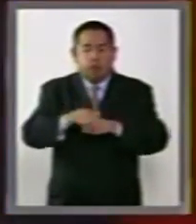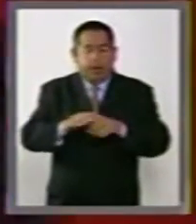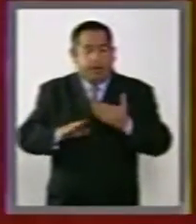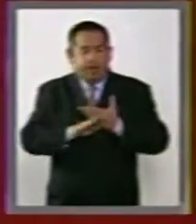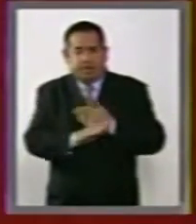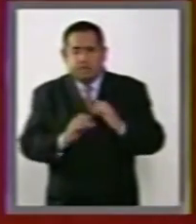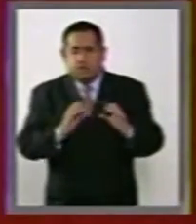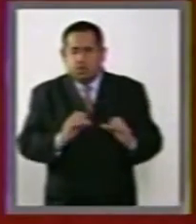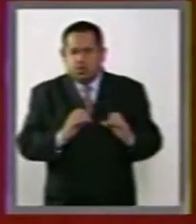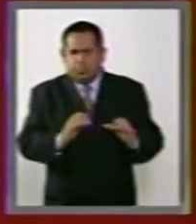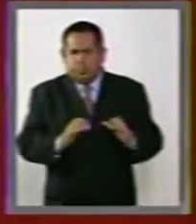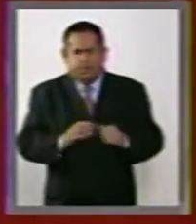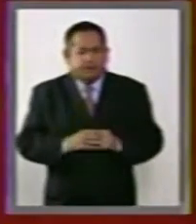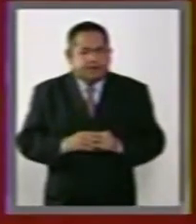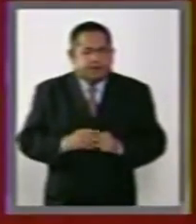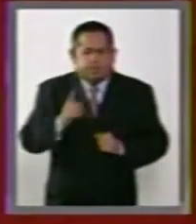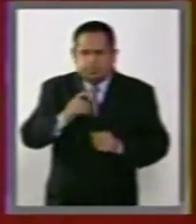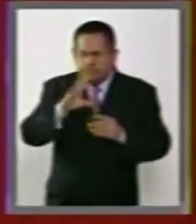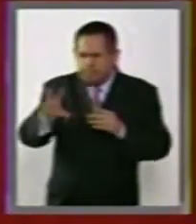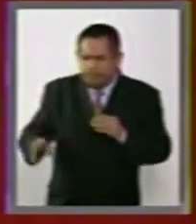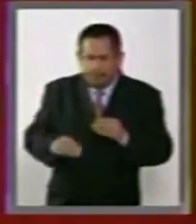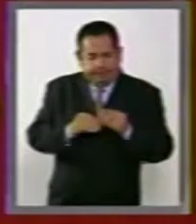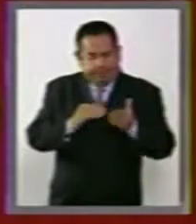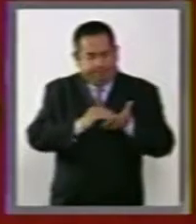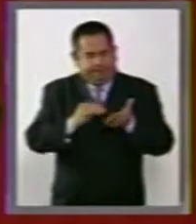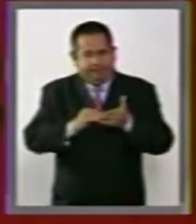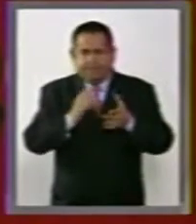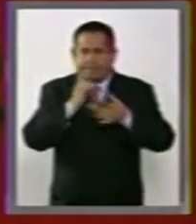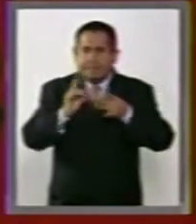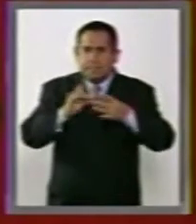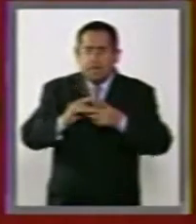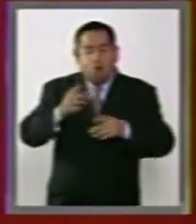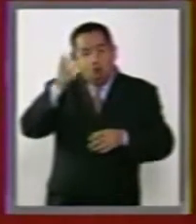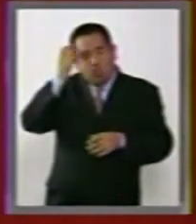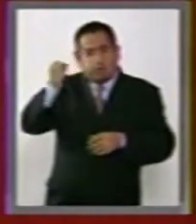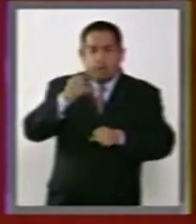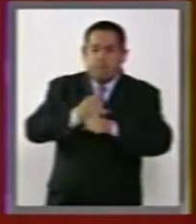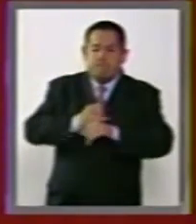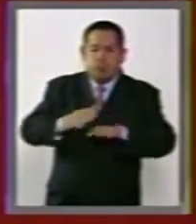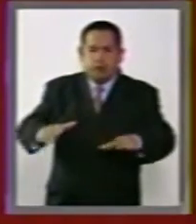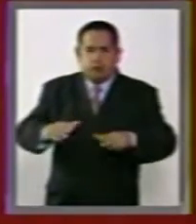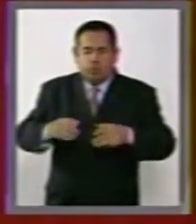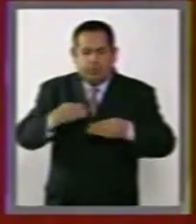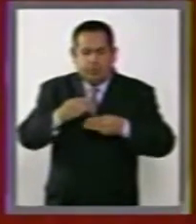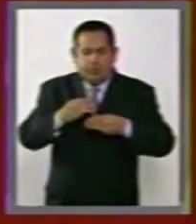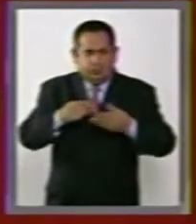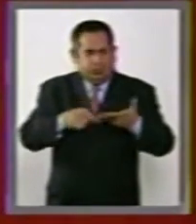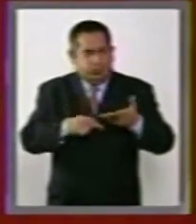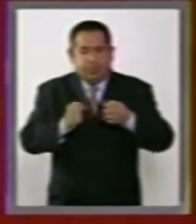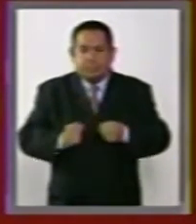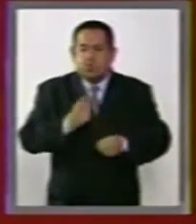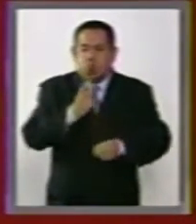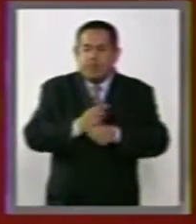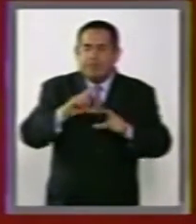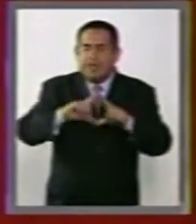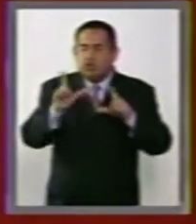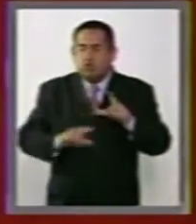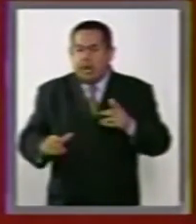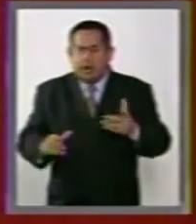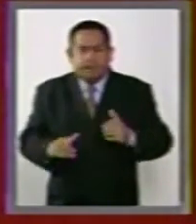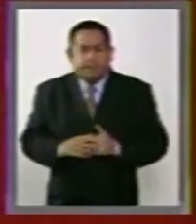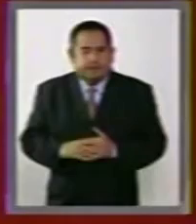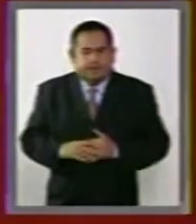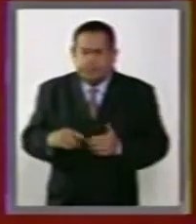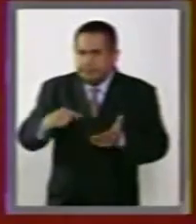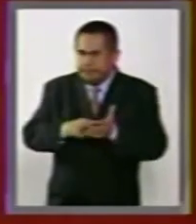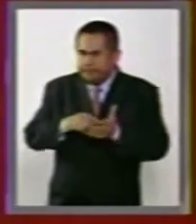prevención. Una adición que subrepticiamente introduce el concepto de información materia de seguridad nacional.